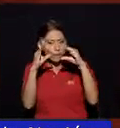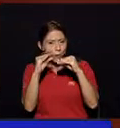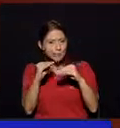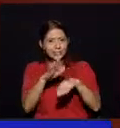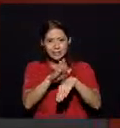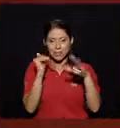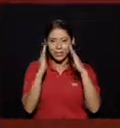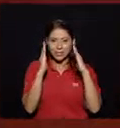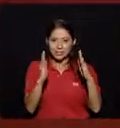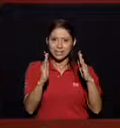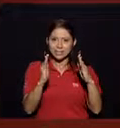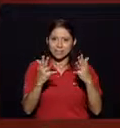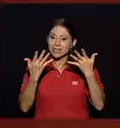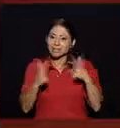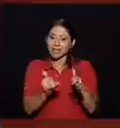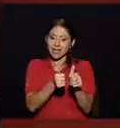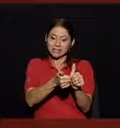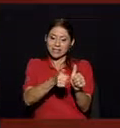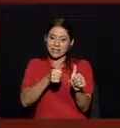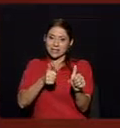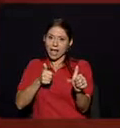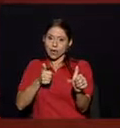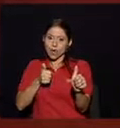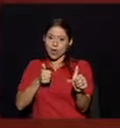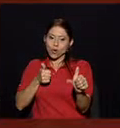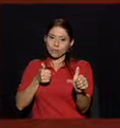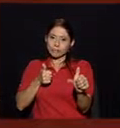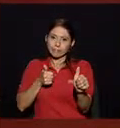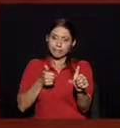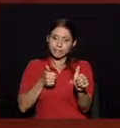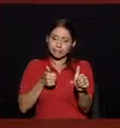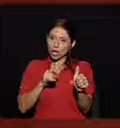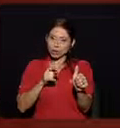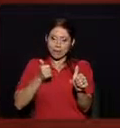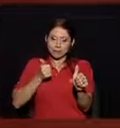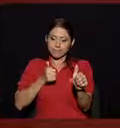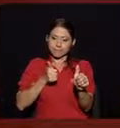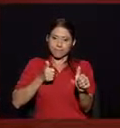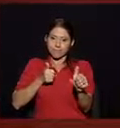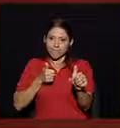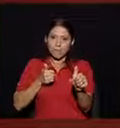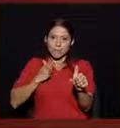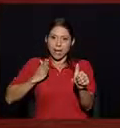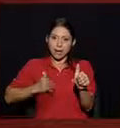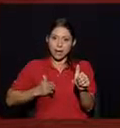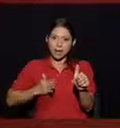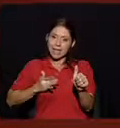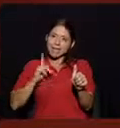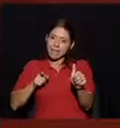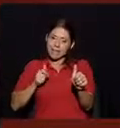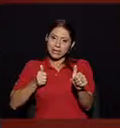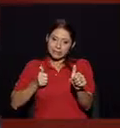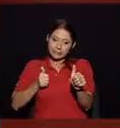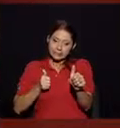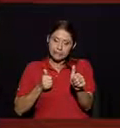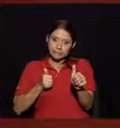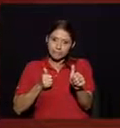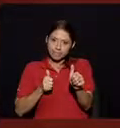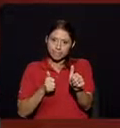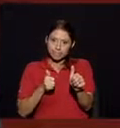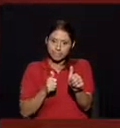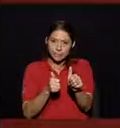de parar, digamos, ese rezago que puede ser acumulado y llevarnos a una Costa Rica de un futuro cercano,